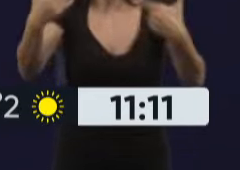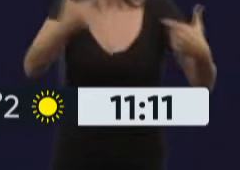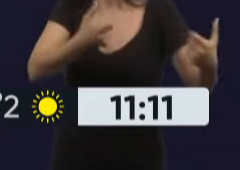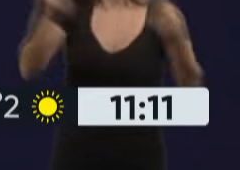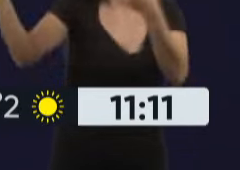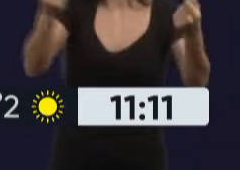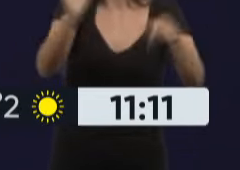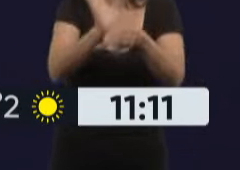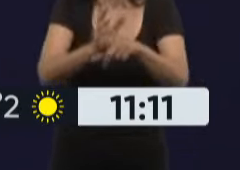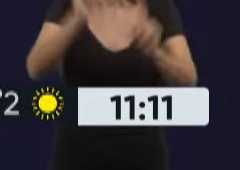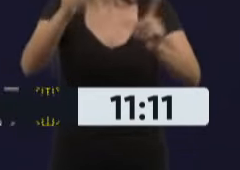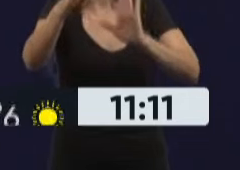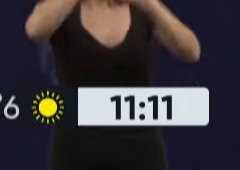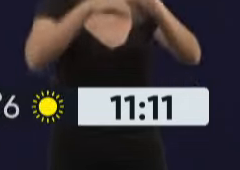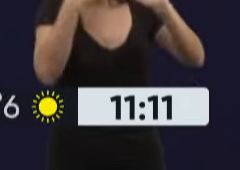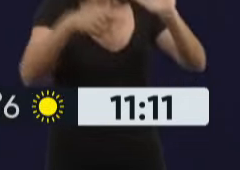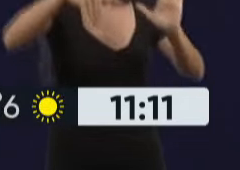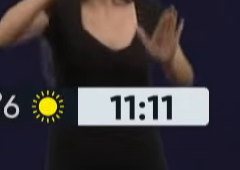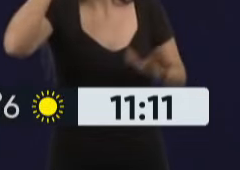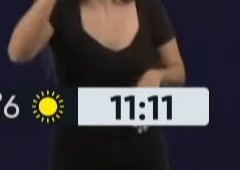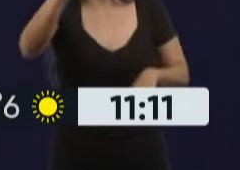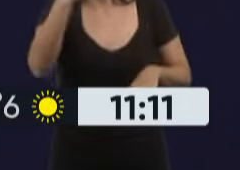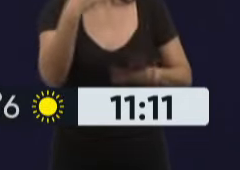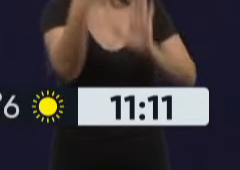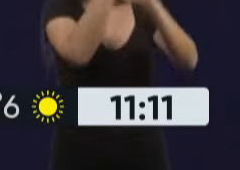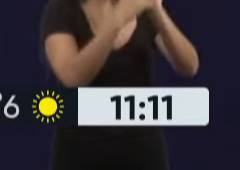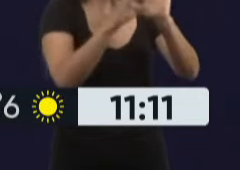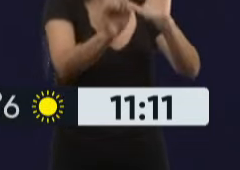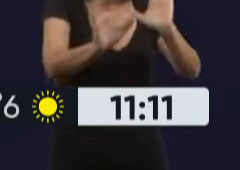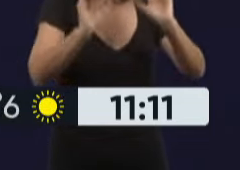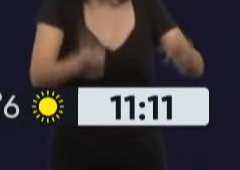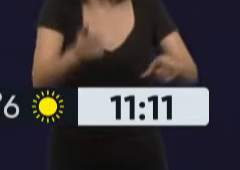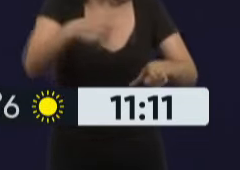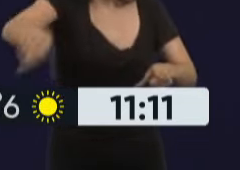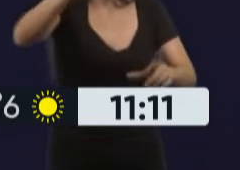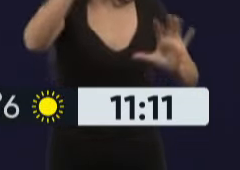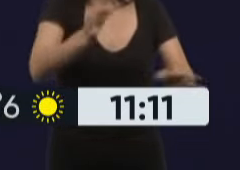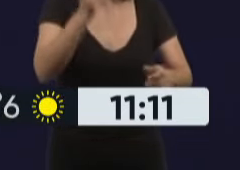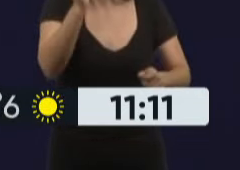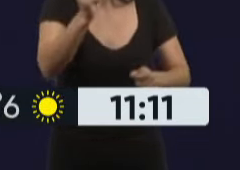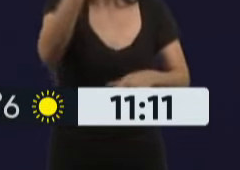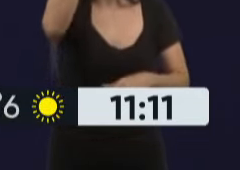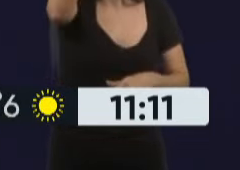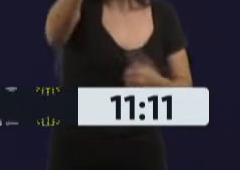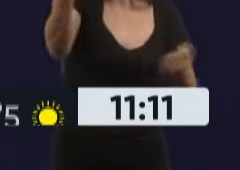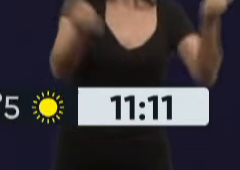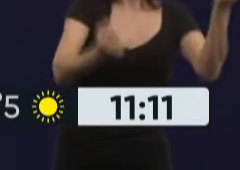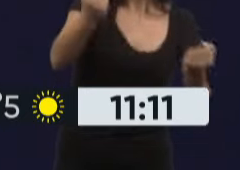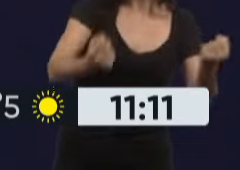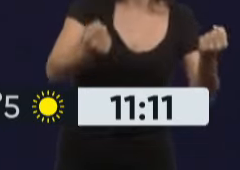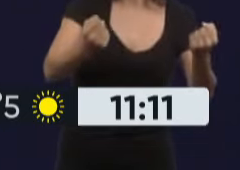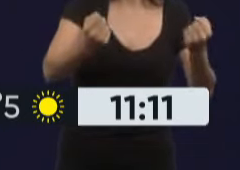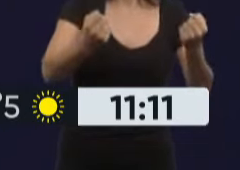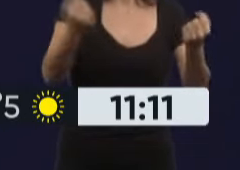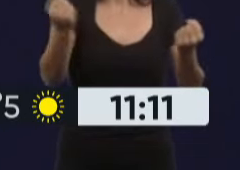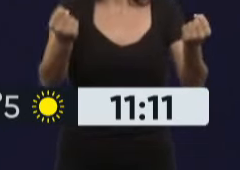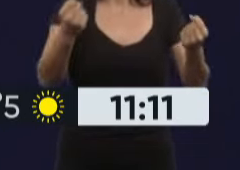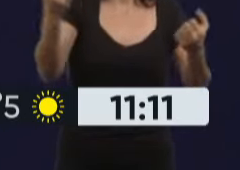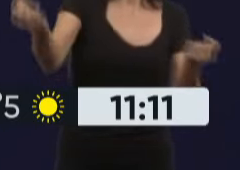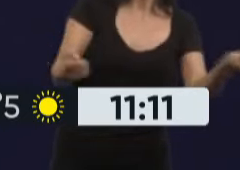popularmente como el registro mollano eh a los conductores que manejen pickups furgones y camiones urbanos con